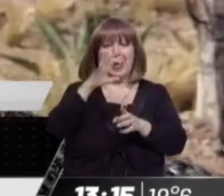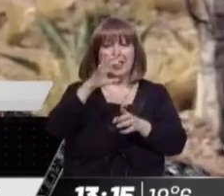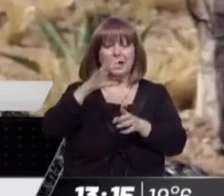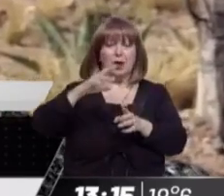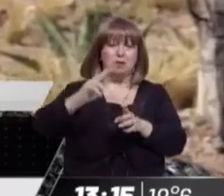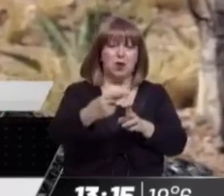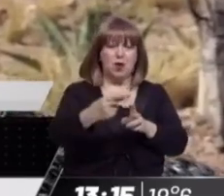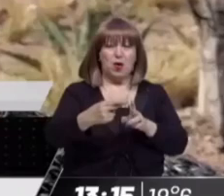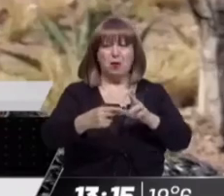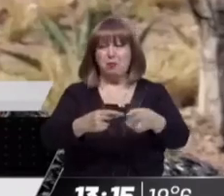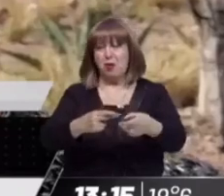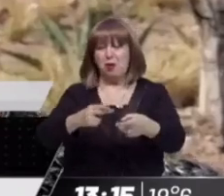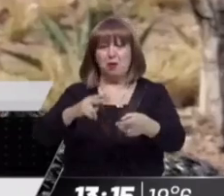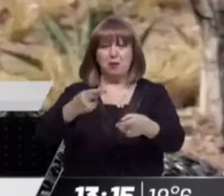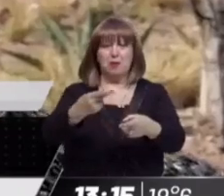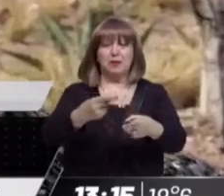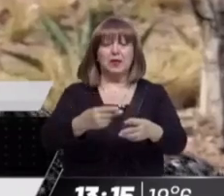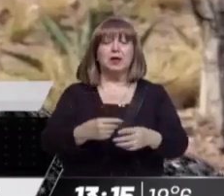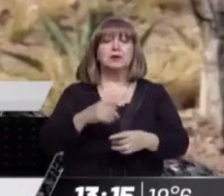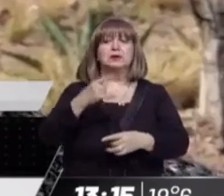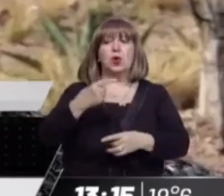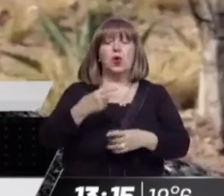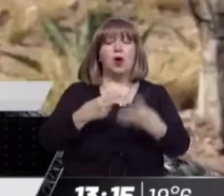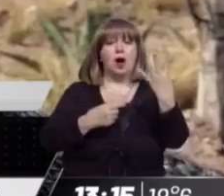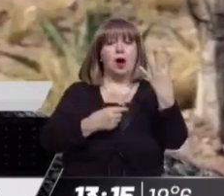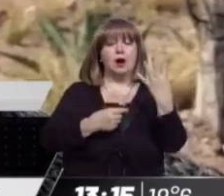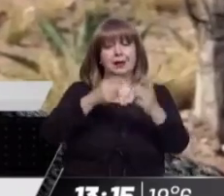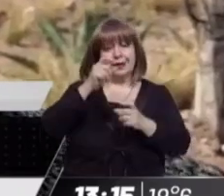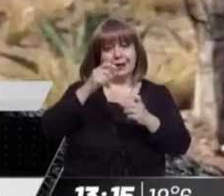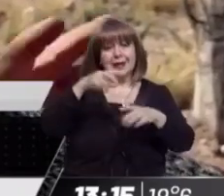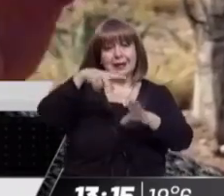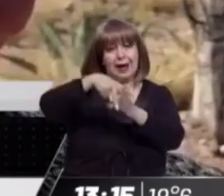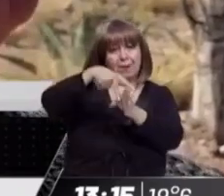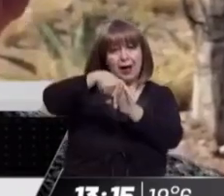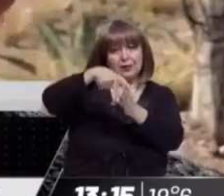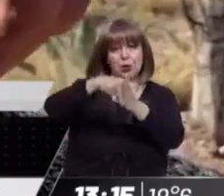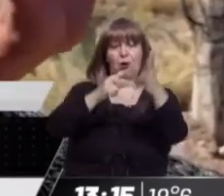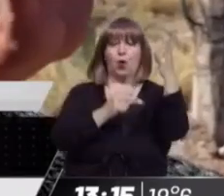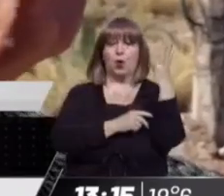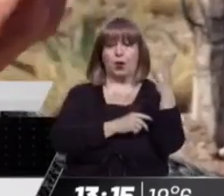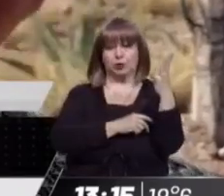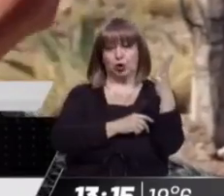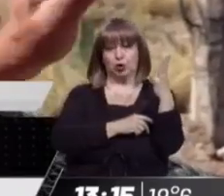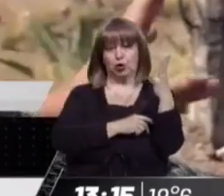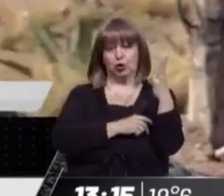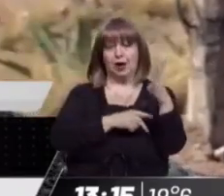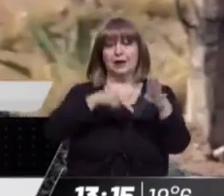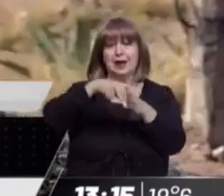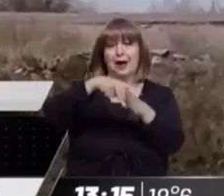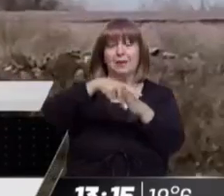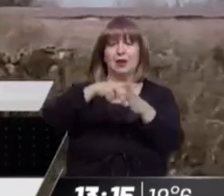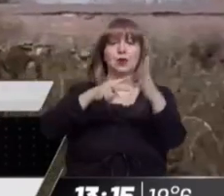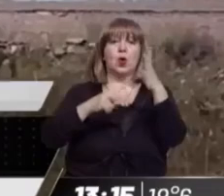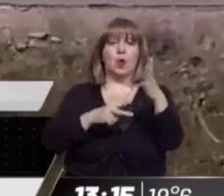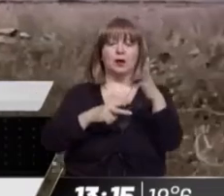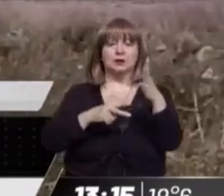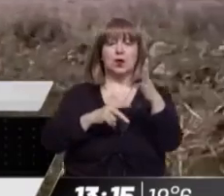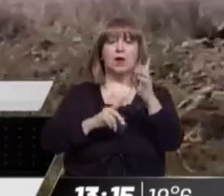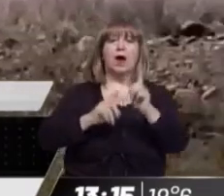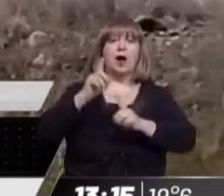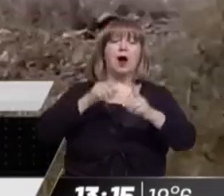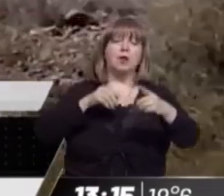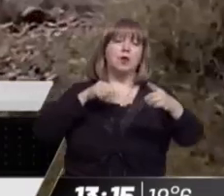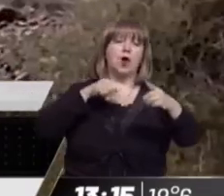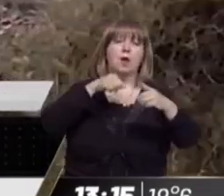de caballos he visto cuatro más o menos cuatro de animales que los han chocado y los han dejado tirado directamente se han ido